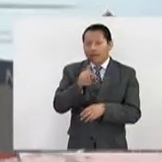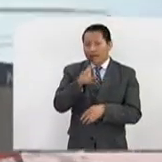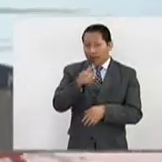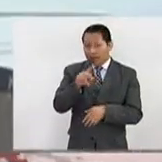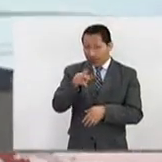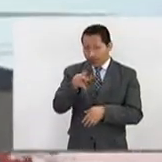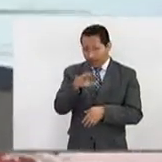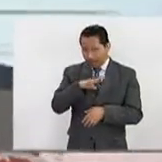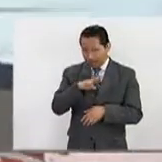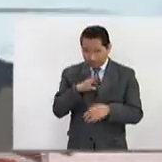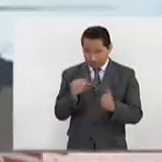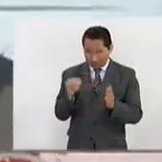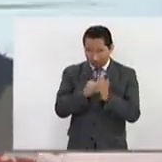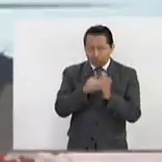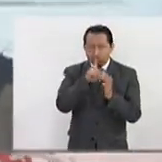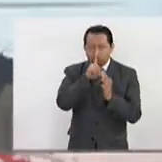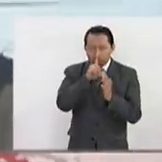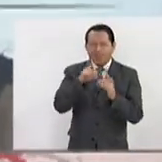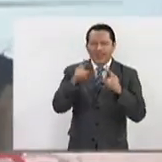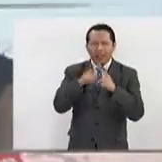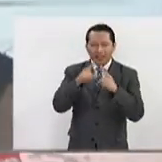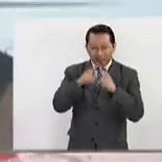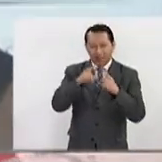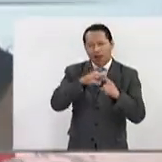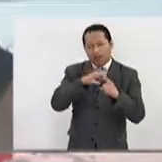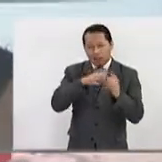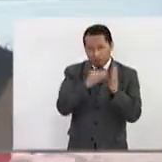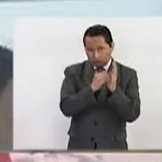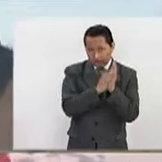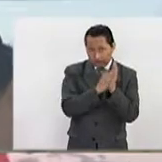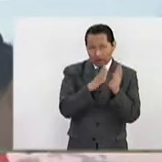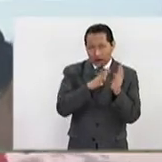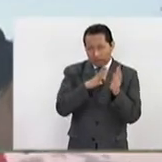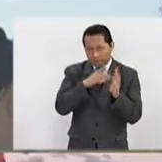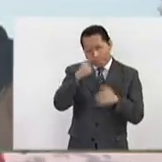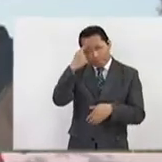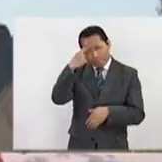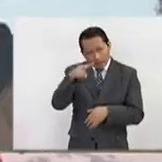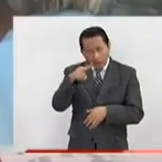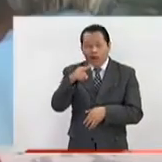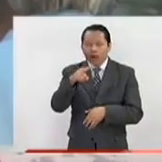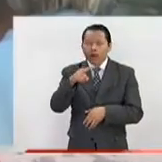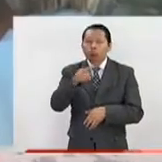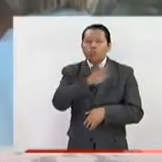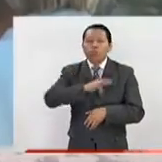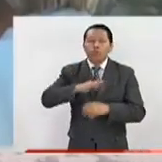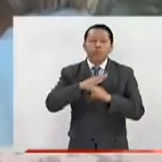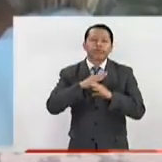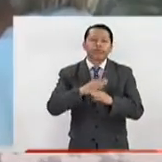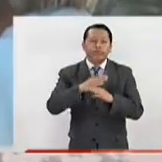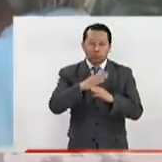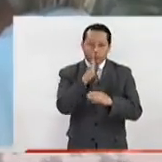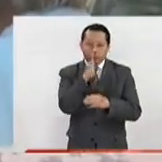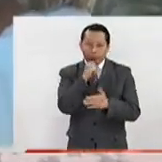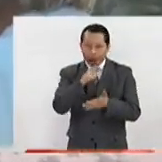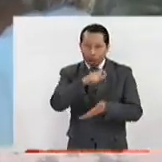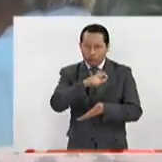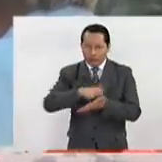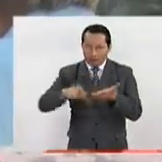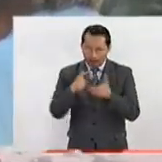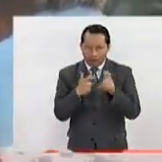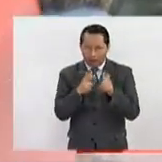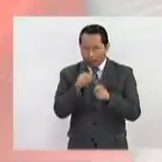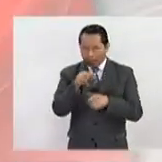Kelley, el atacante de la Iglesia de Texas, en el registro oficial de la Fuerza Pública, lo que hubiera bloqueado su acceso legal a las